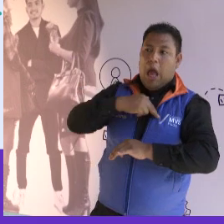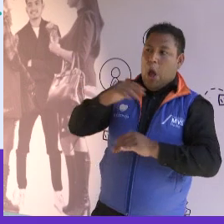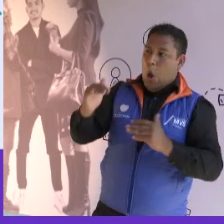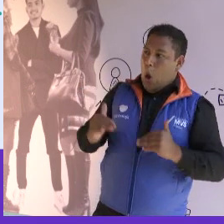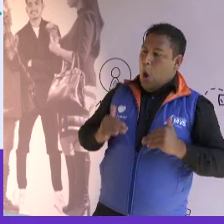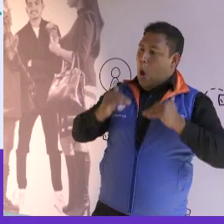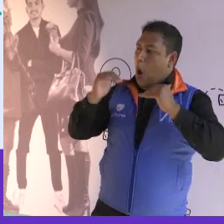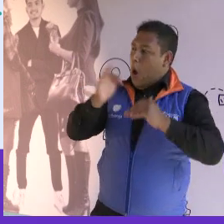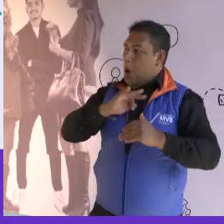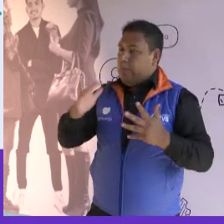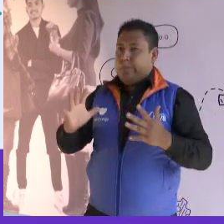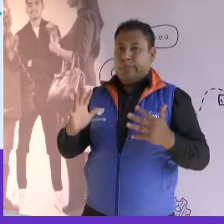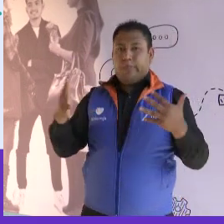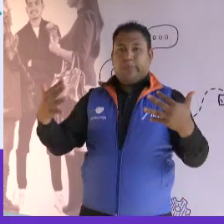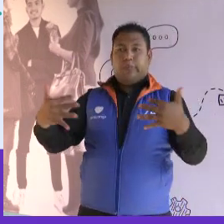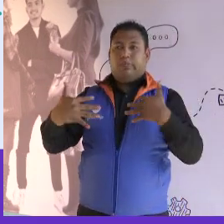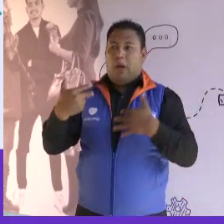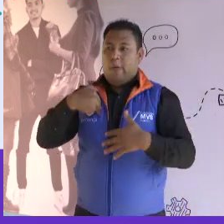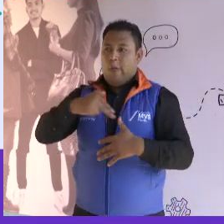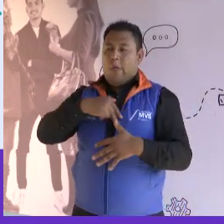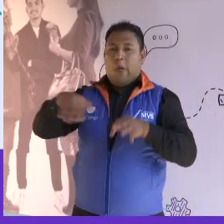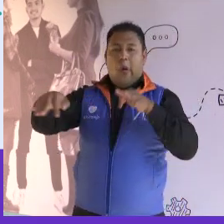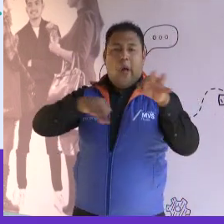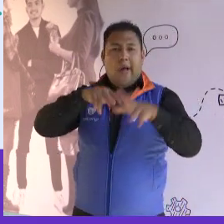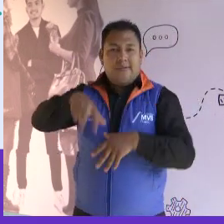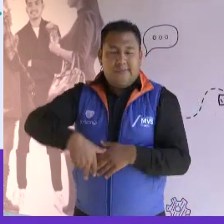pero también funciona mucho que no solo